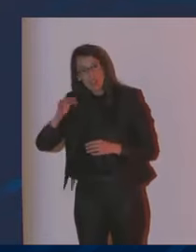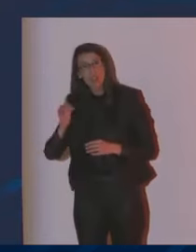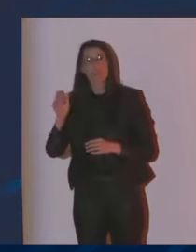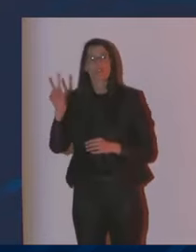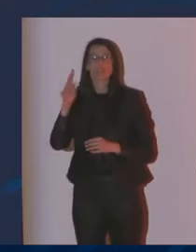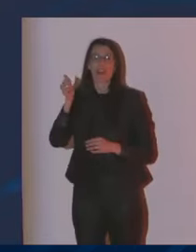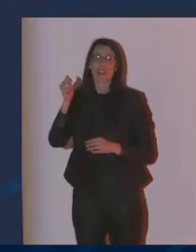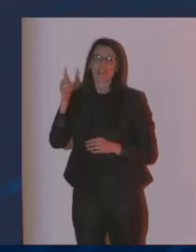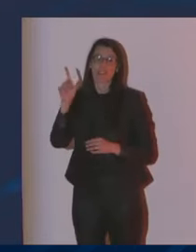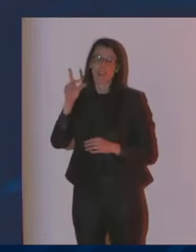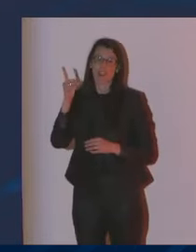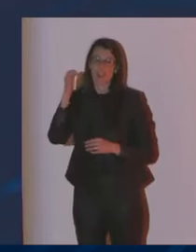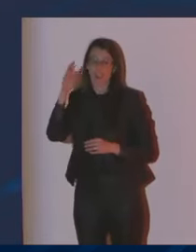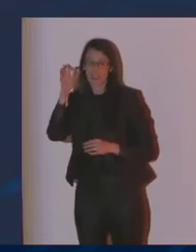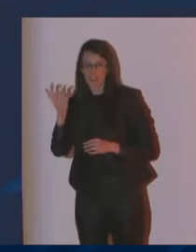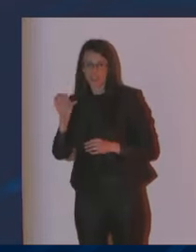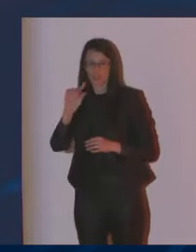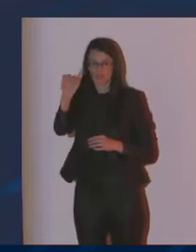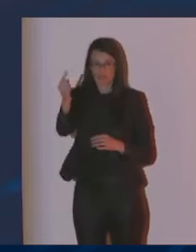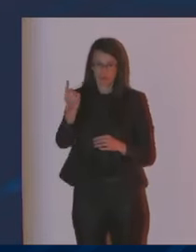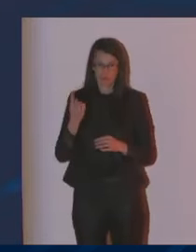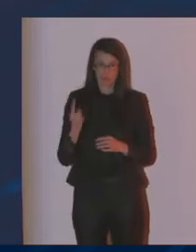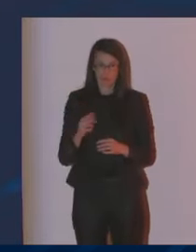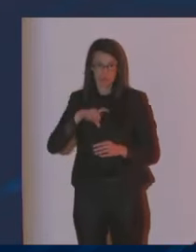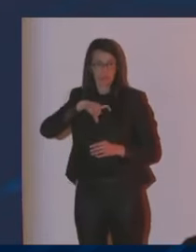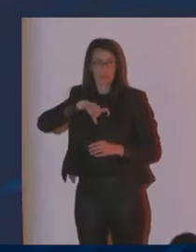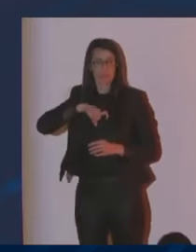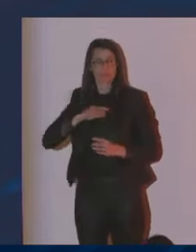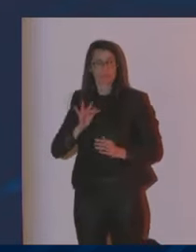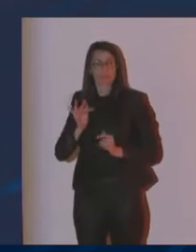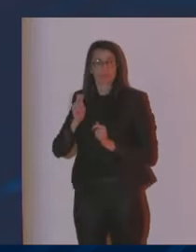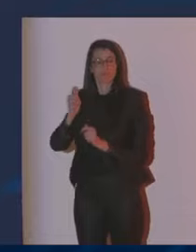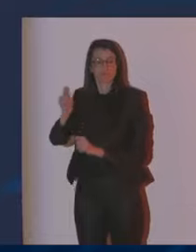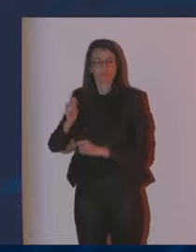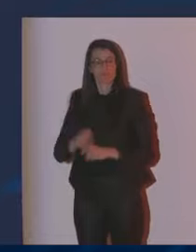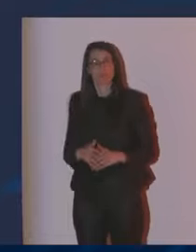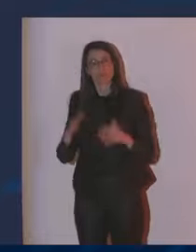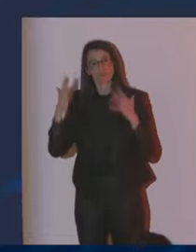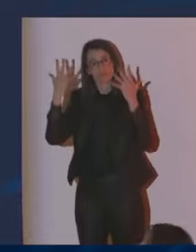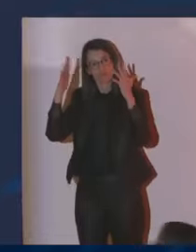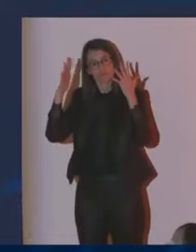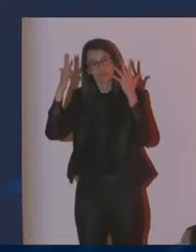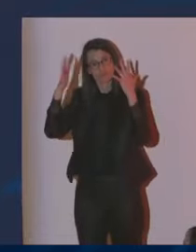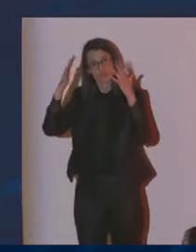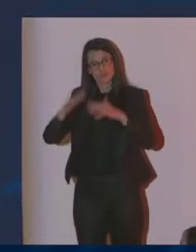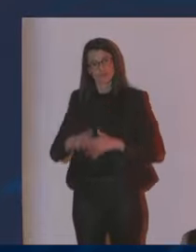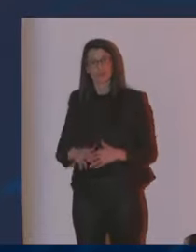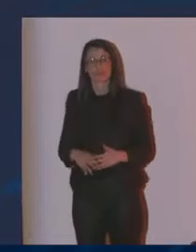Fernando Valladares.